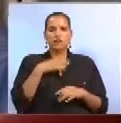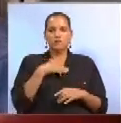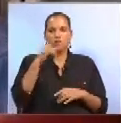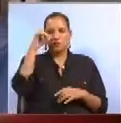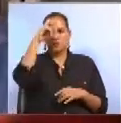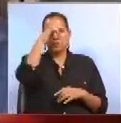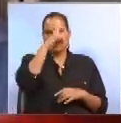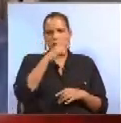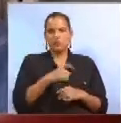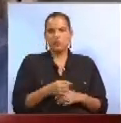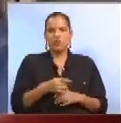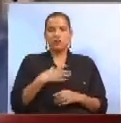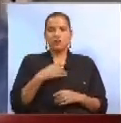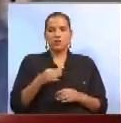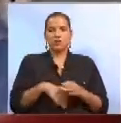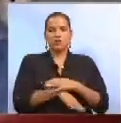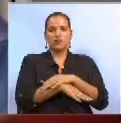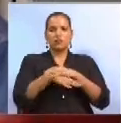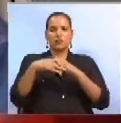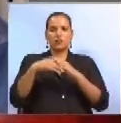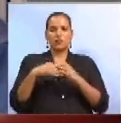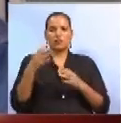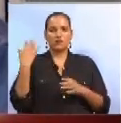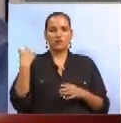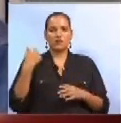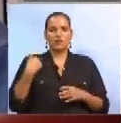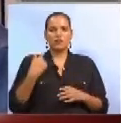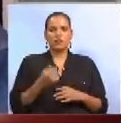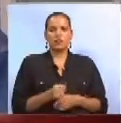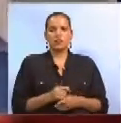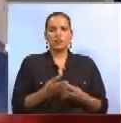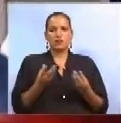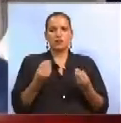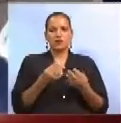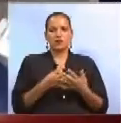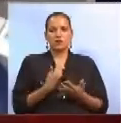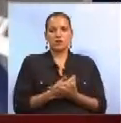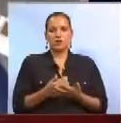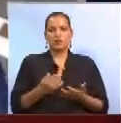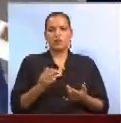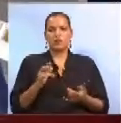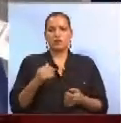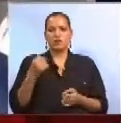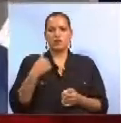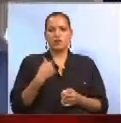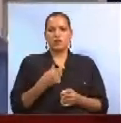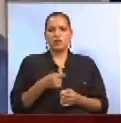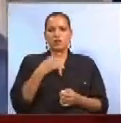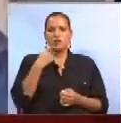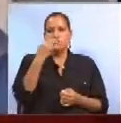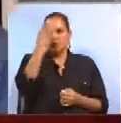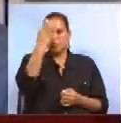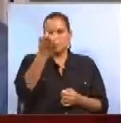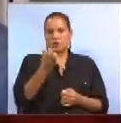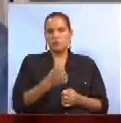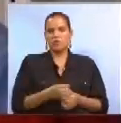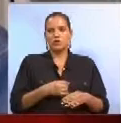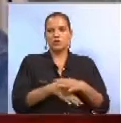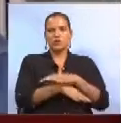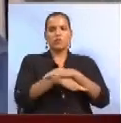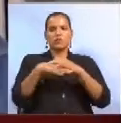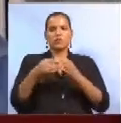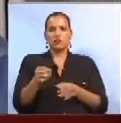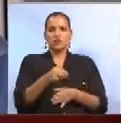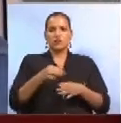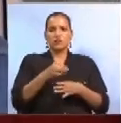está claro es que es un material que ya ha perdido sus partes solubles. ¿Cómo sabemos esto? Porque el hidrocarburo